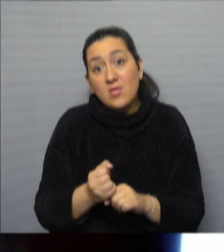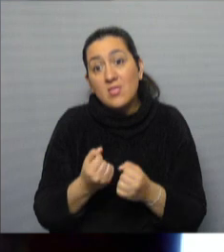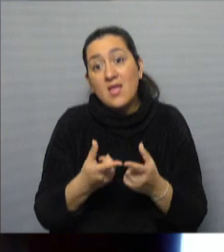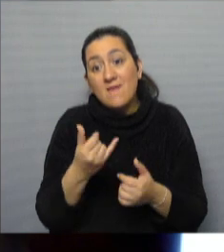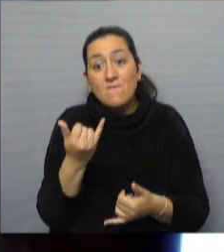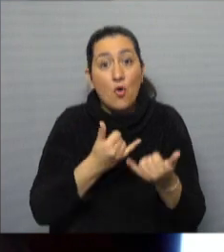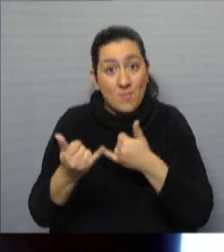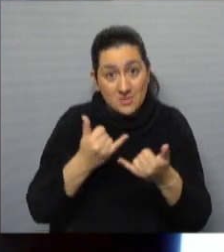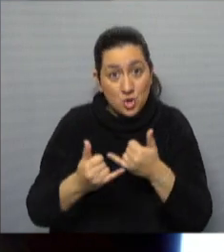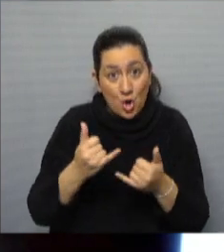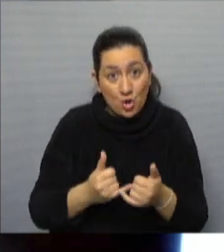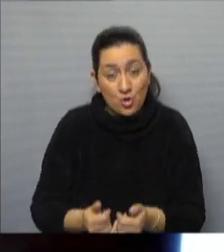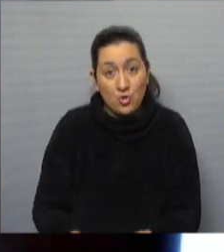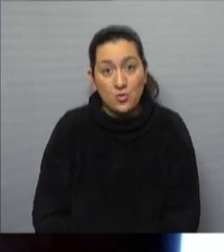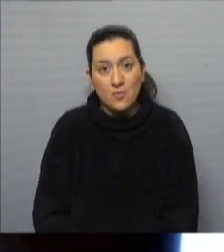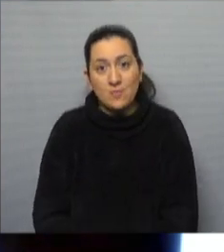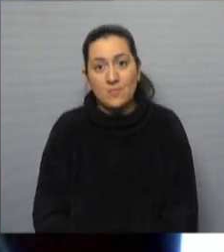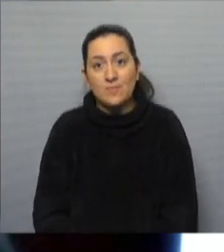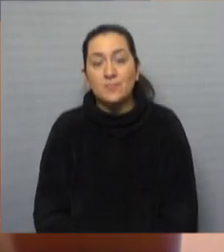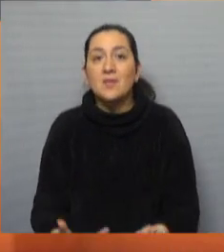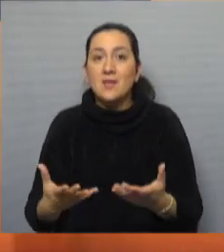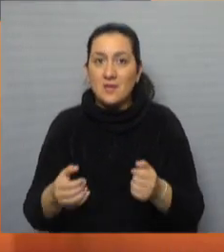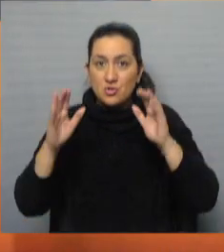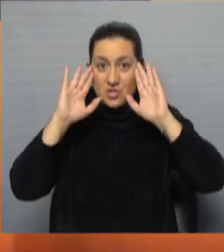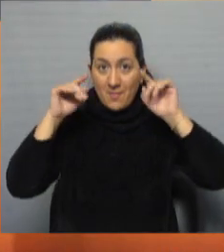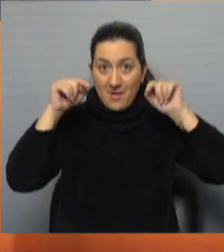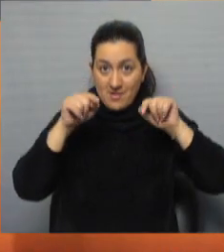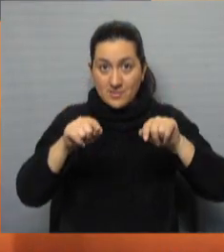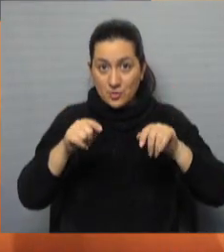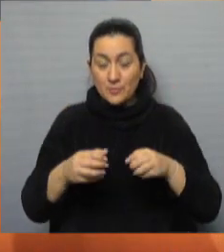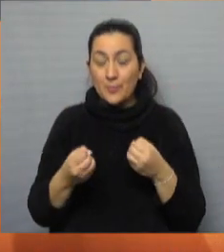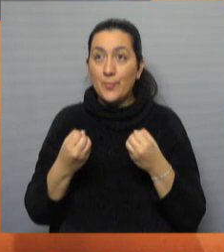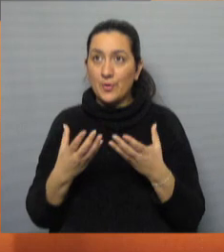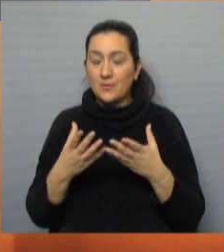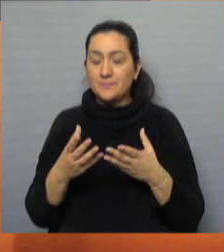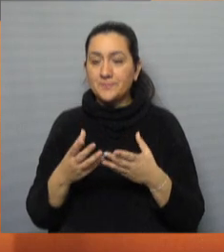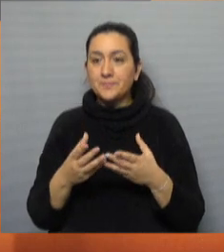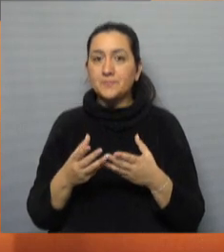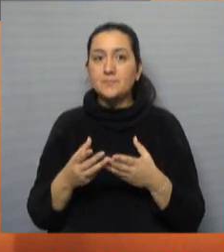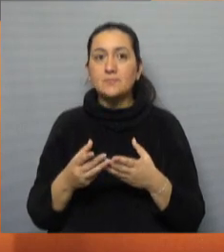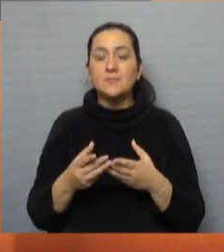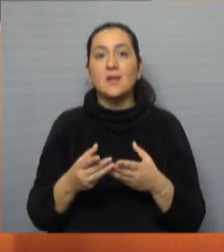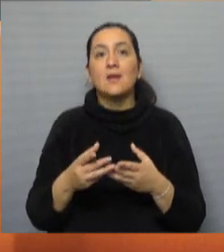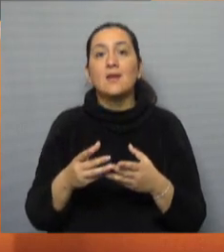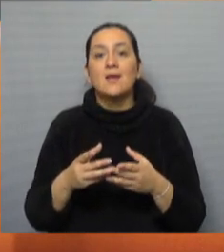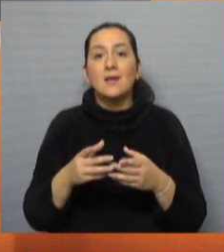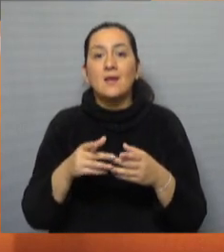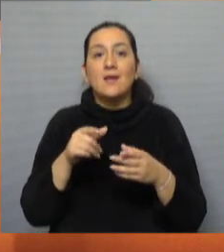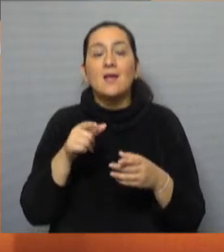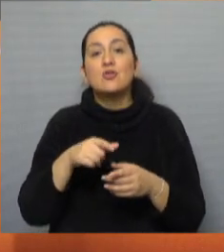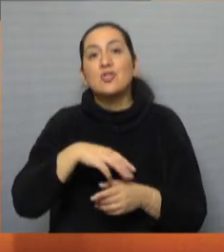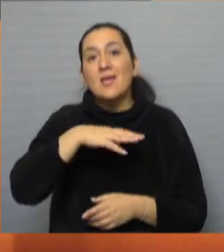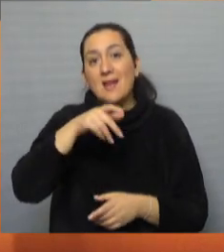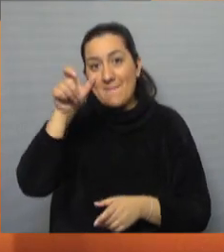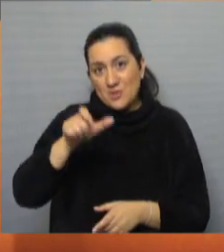atacantes y me quiero centrar en eso brevemente justamente no porque además a nivel estético incluso los estafadores se